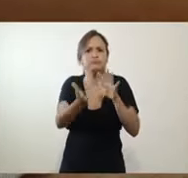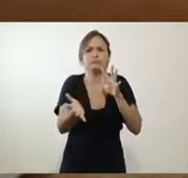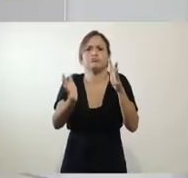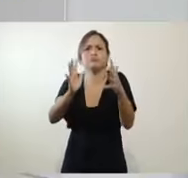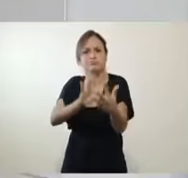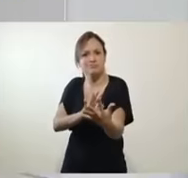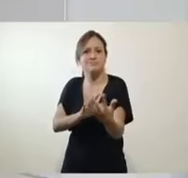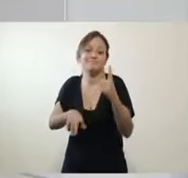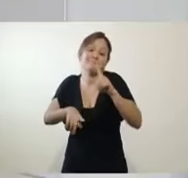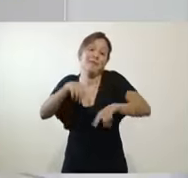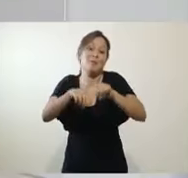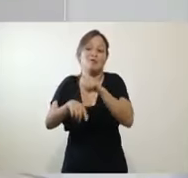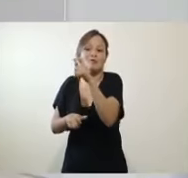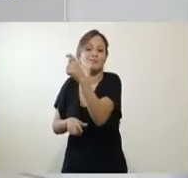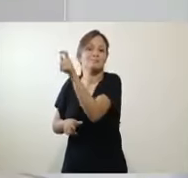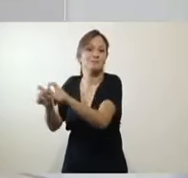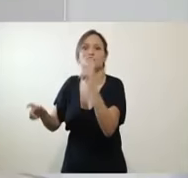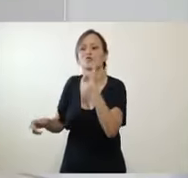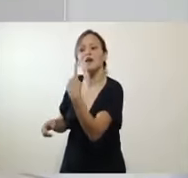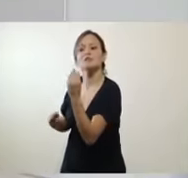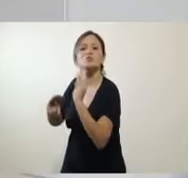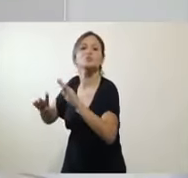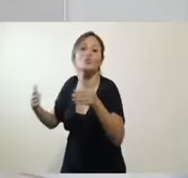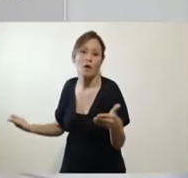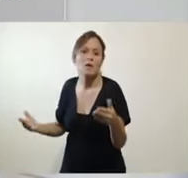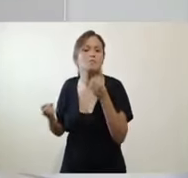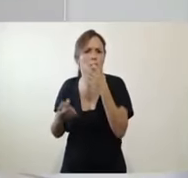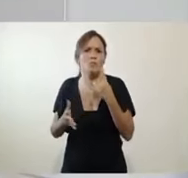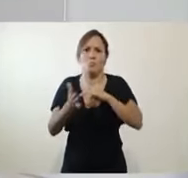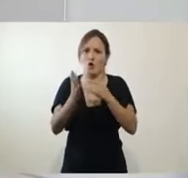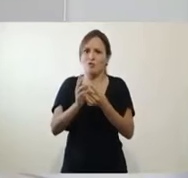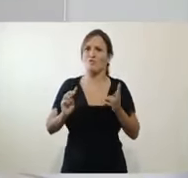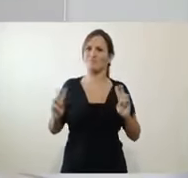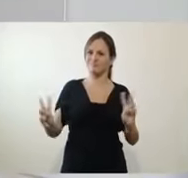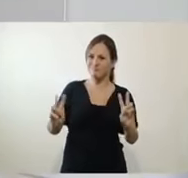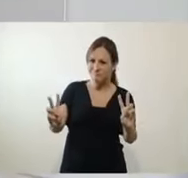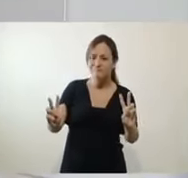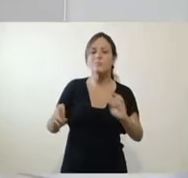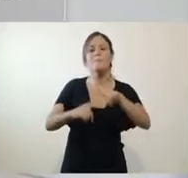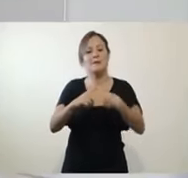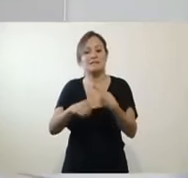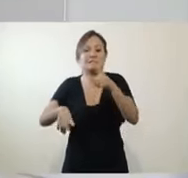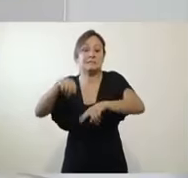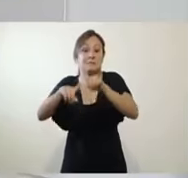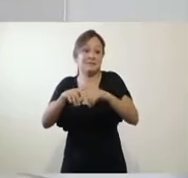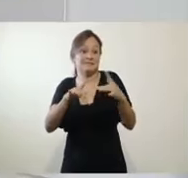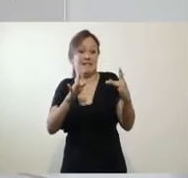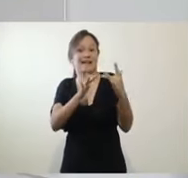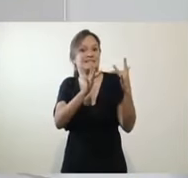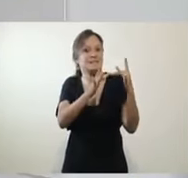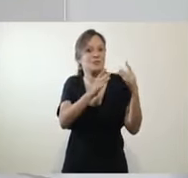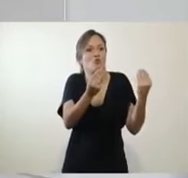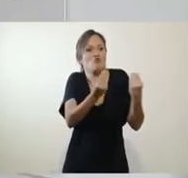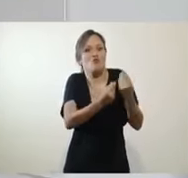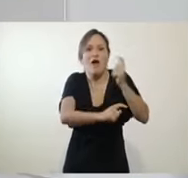en el tiempo en base a las necesidades del colectivo. Bien, es un proyecto vivo y es un proyecto que en base a la relación que estamos teniendo con las